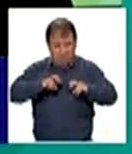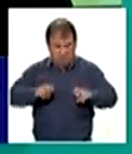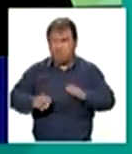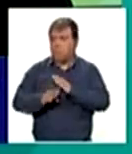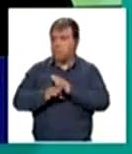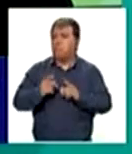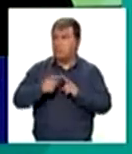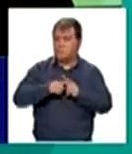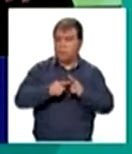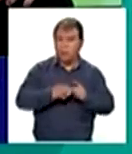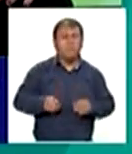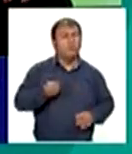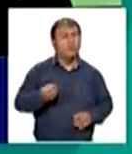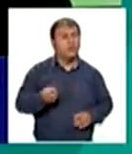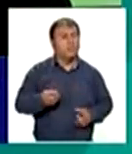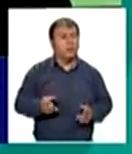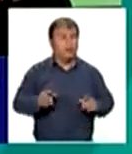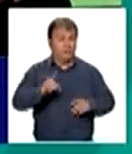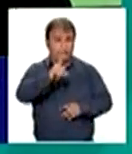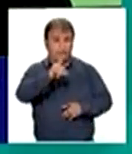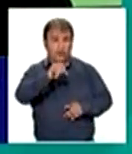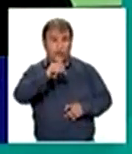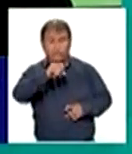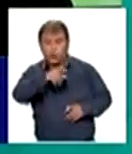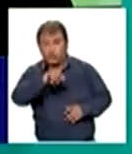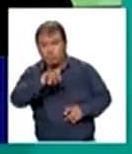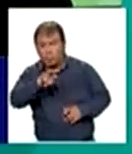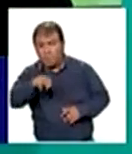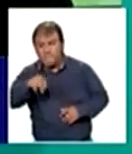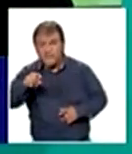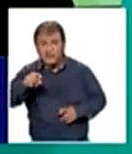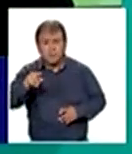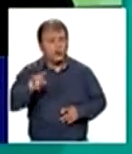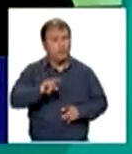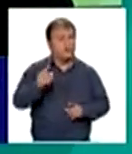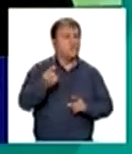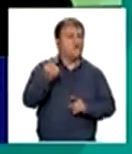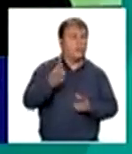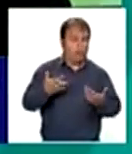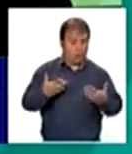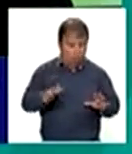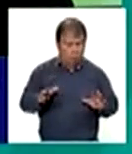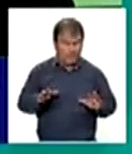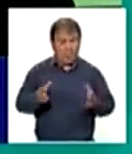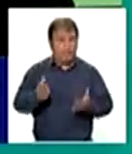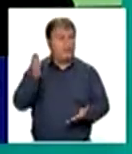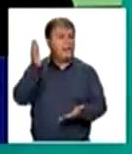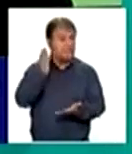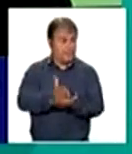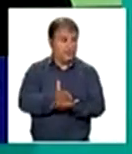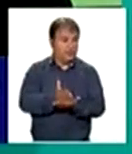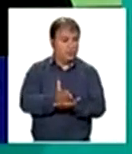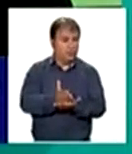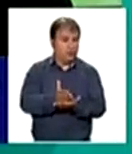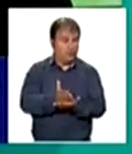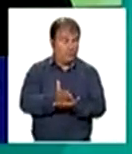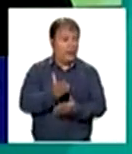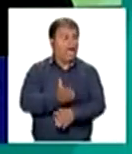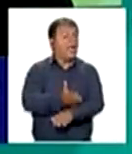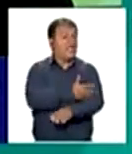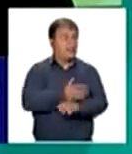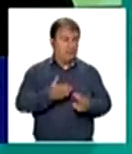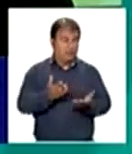En principio, porque el término de doping positivo solamente se utiliza cuando ya ha habido una sanción previa a una audiencia